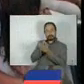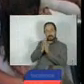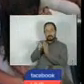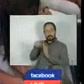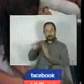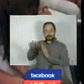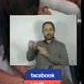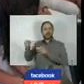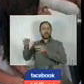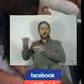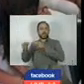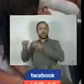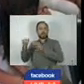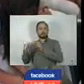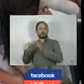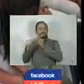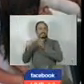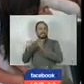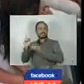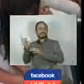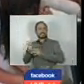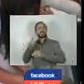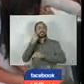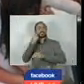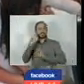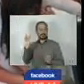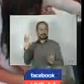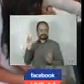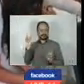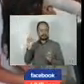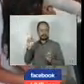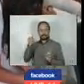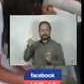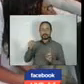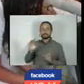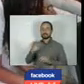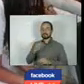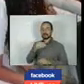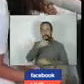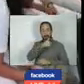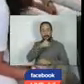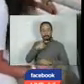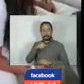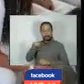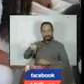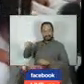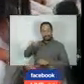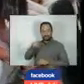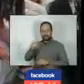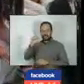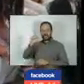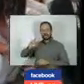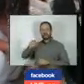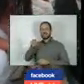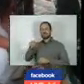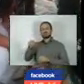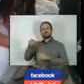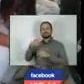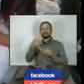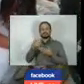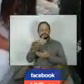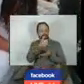especializado de sentencia P de San Salvador. De acuerdo con el Ministerio Público, los imputados son acusados por delitos como